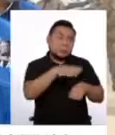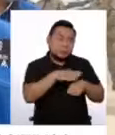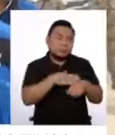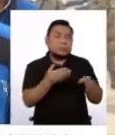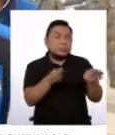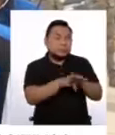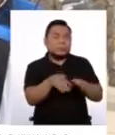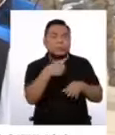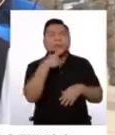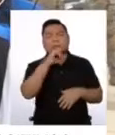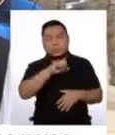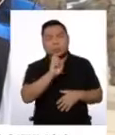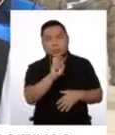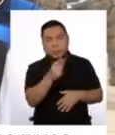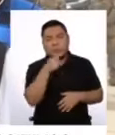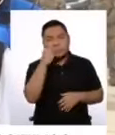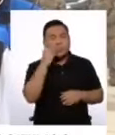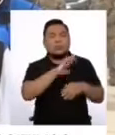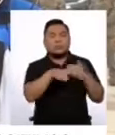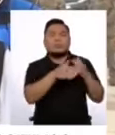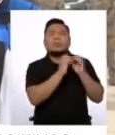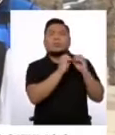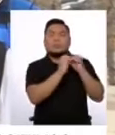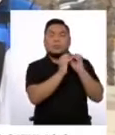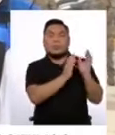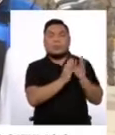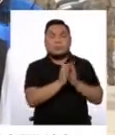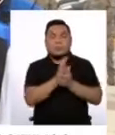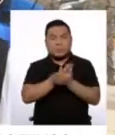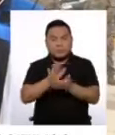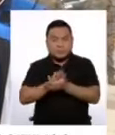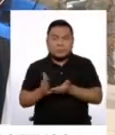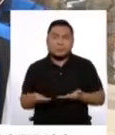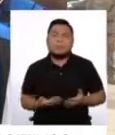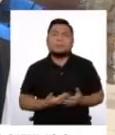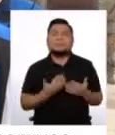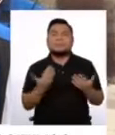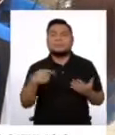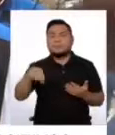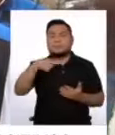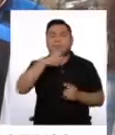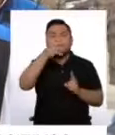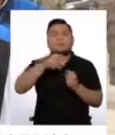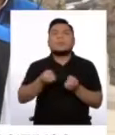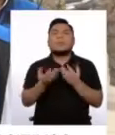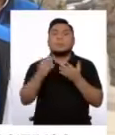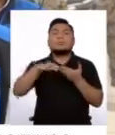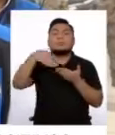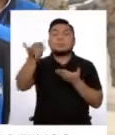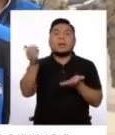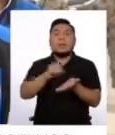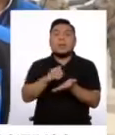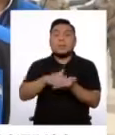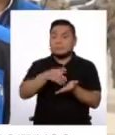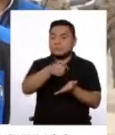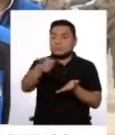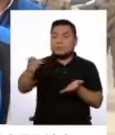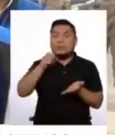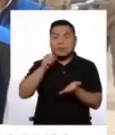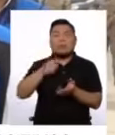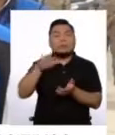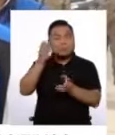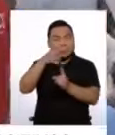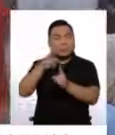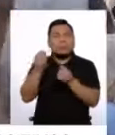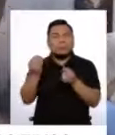propios ayudantes para saber en ciencia cierta un número mayor en la realidad del mercado mayorista con respecto a